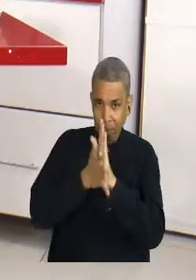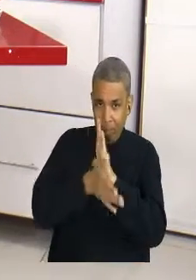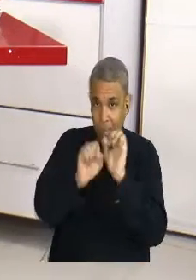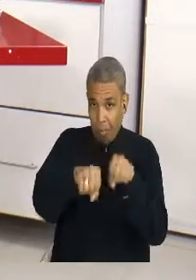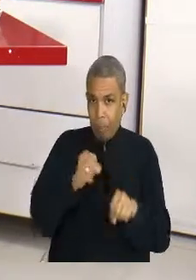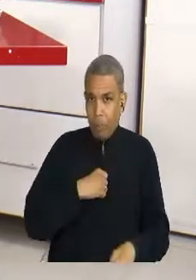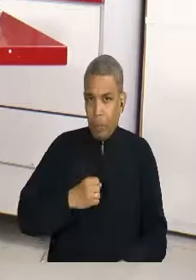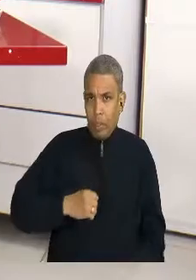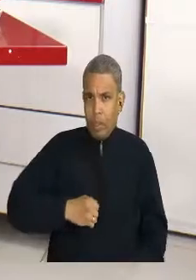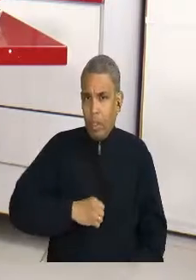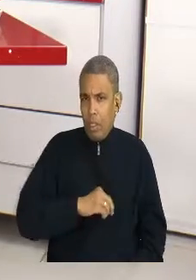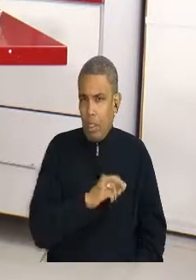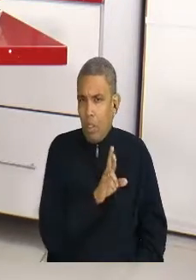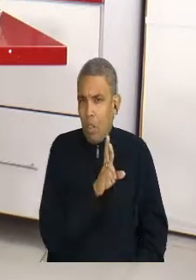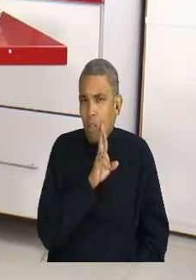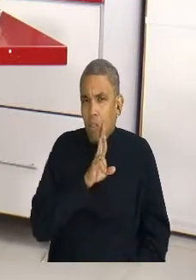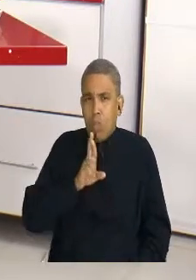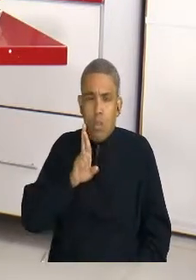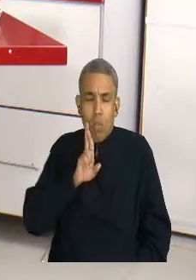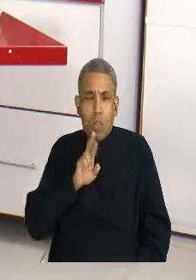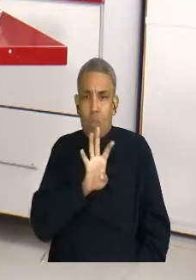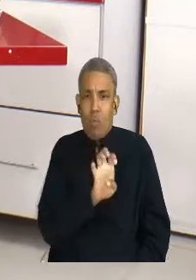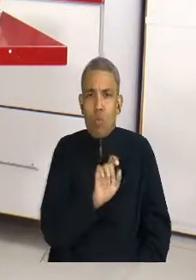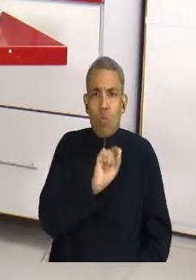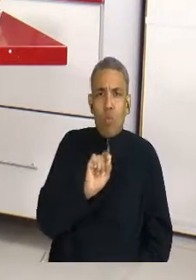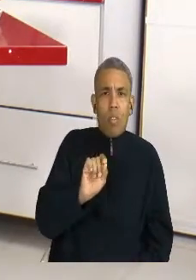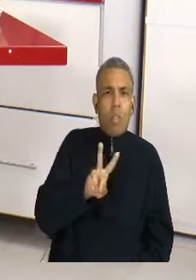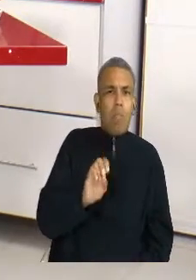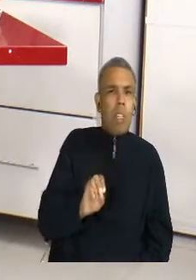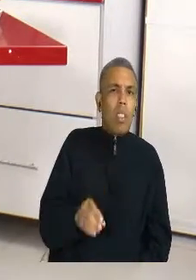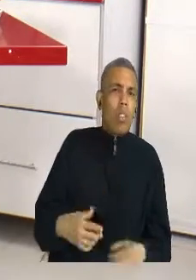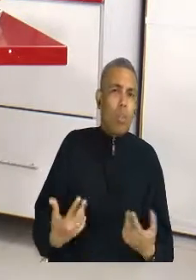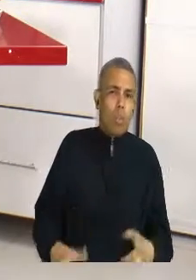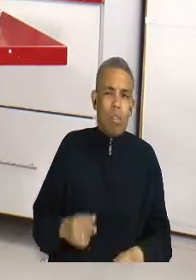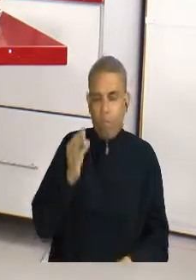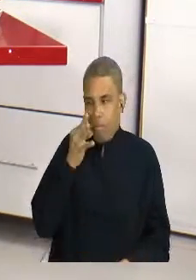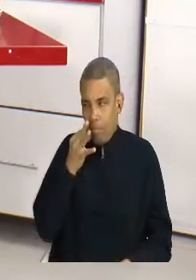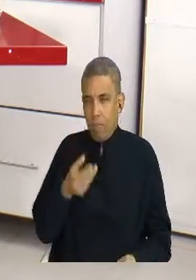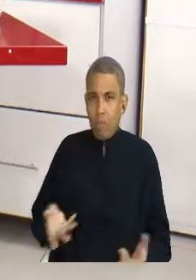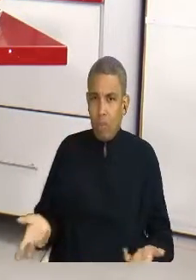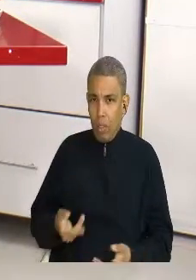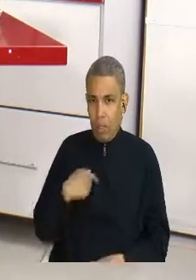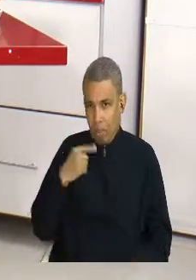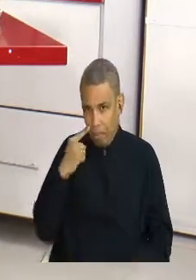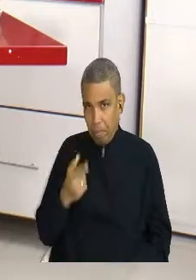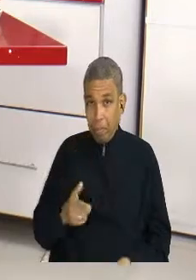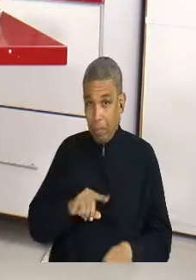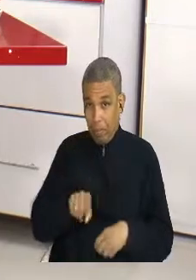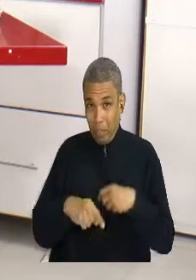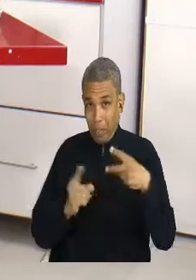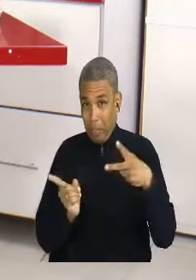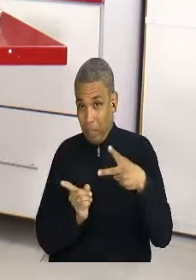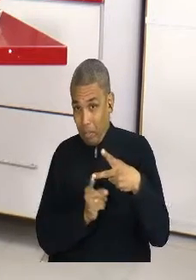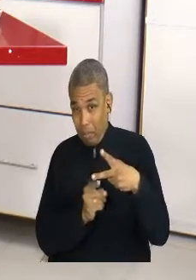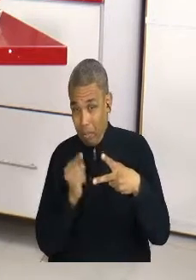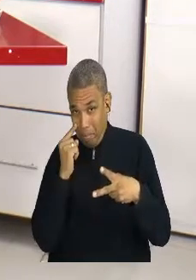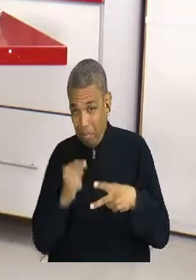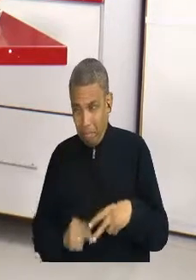y deliciosas comidas rápidas. En el día de hoy yo quiero que invites a la gente a dónde tiene que ir a degustar comidas rápidas, saludables. Sí, mi Rochi, yo